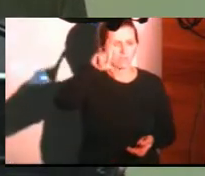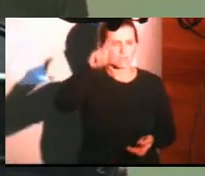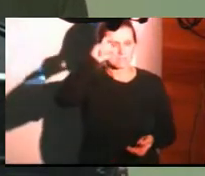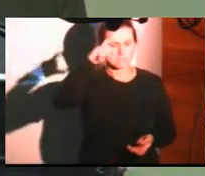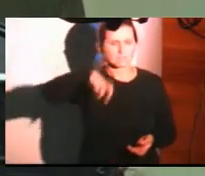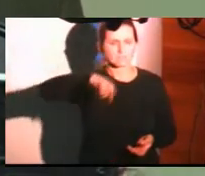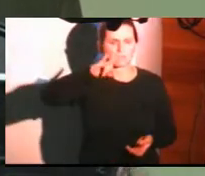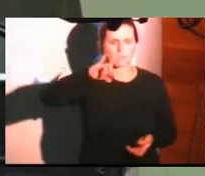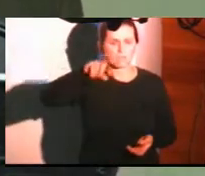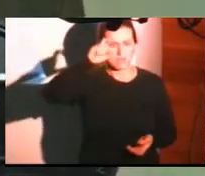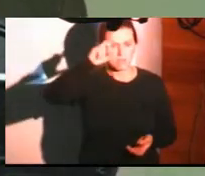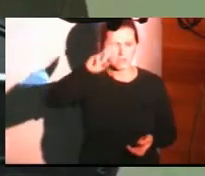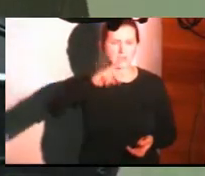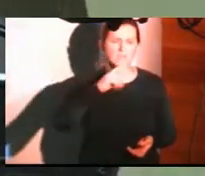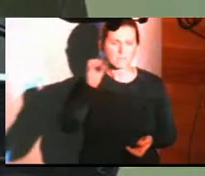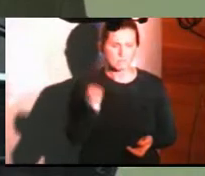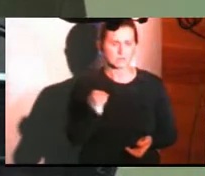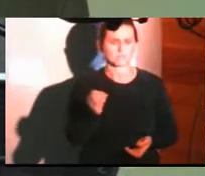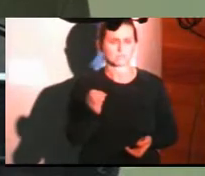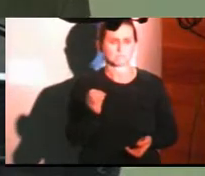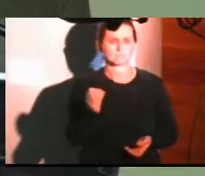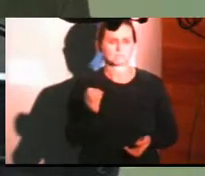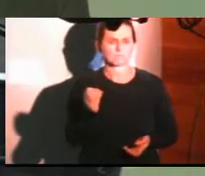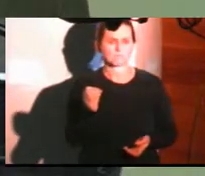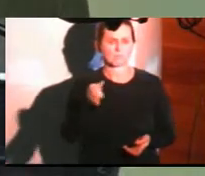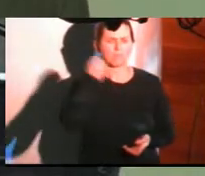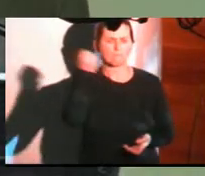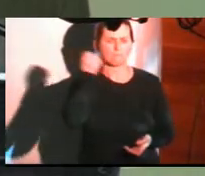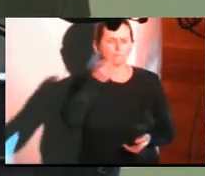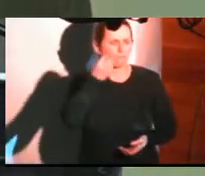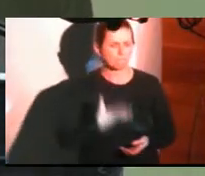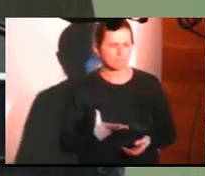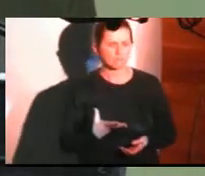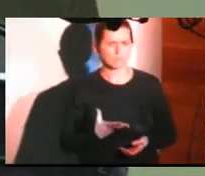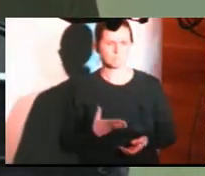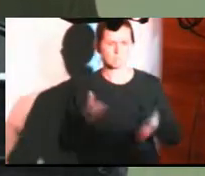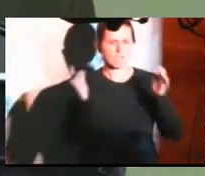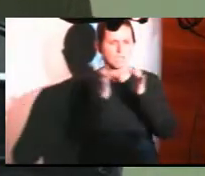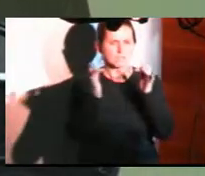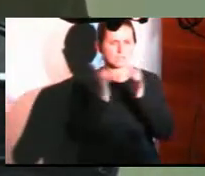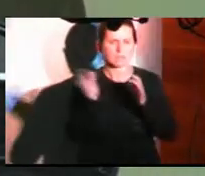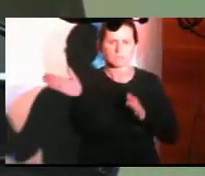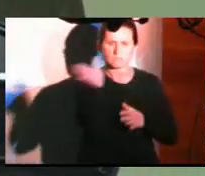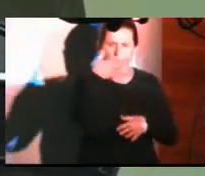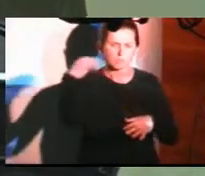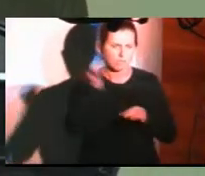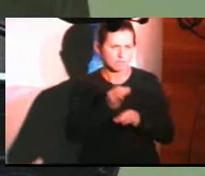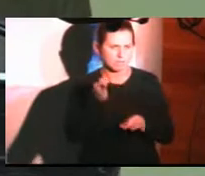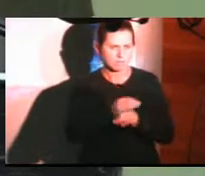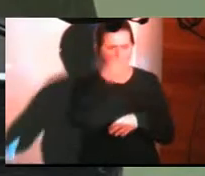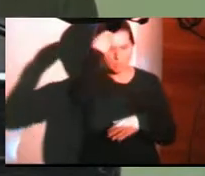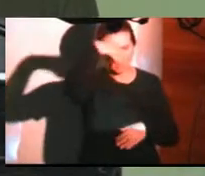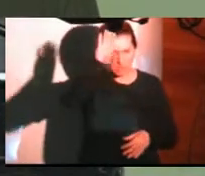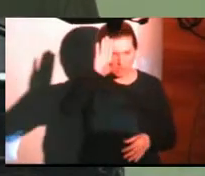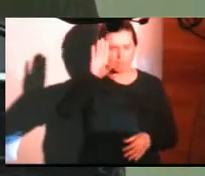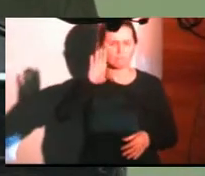nos permite tener conectadas todas las escuelas rurales, todos los centros rurales, todas las comisiones de fomento, todos los centros de salud,